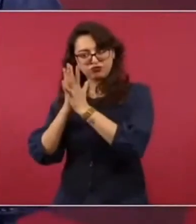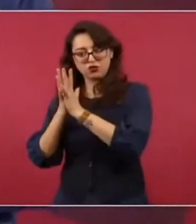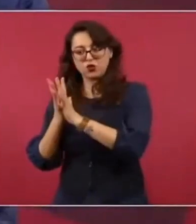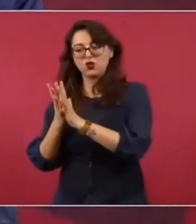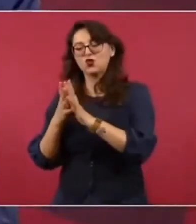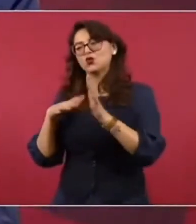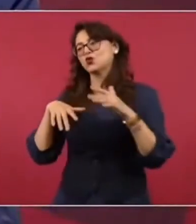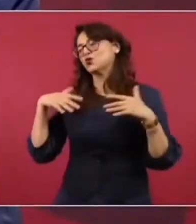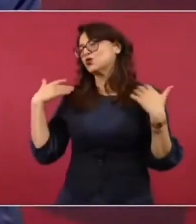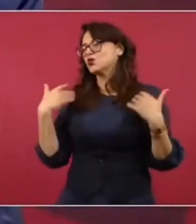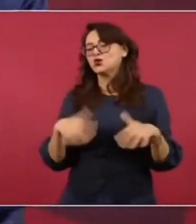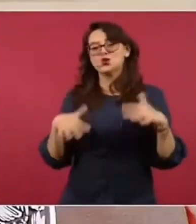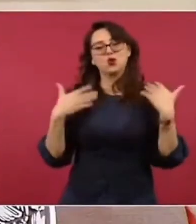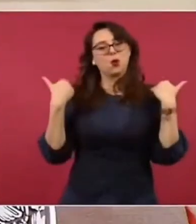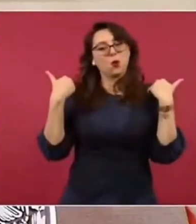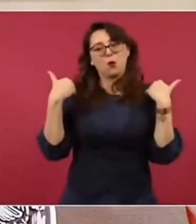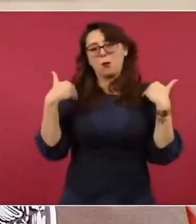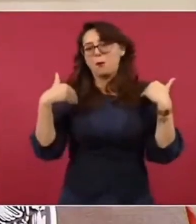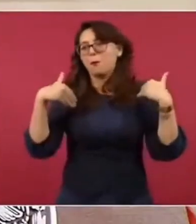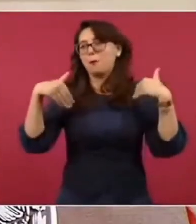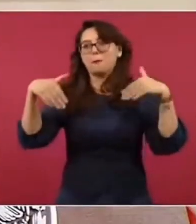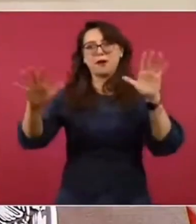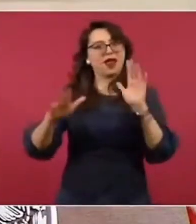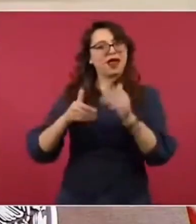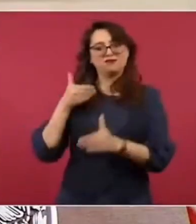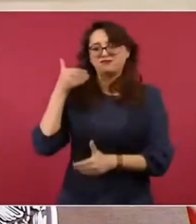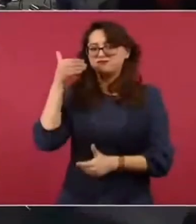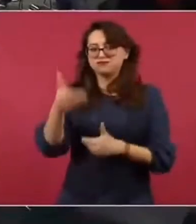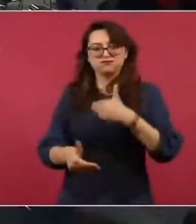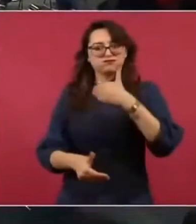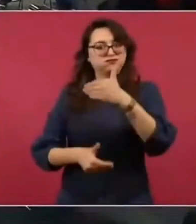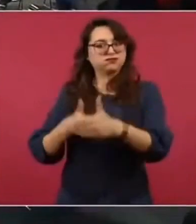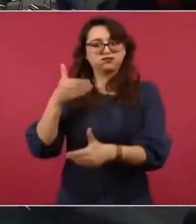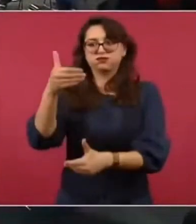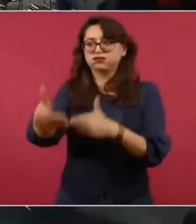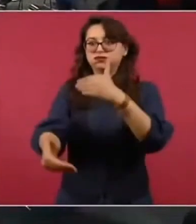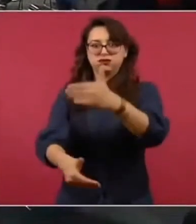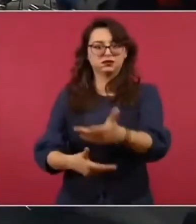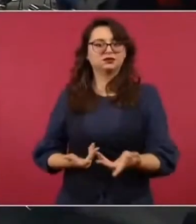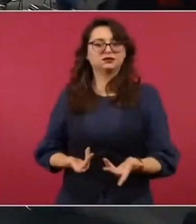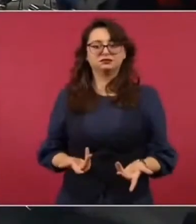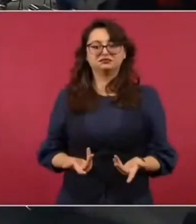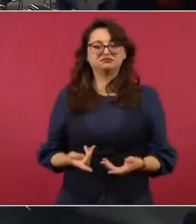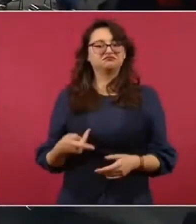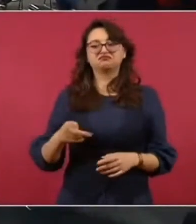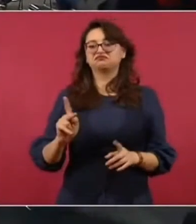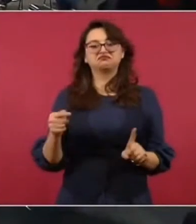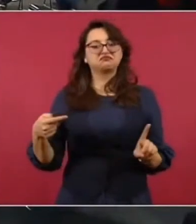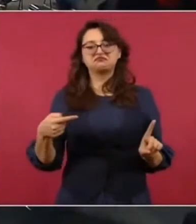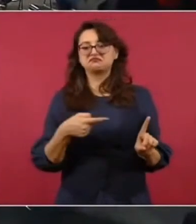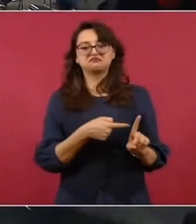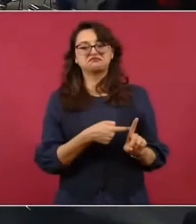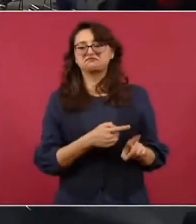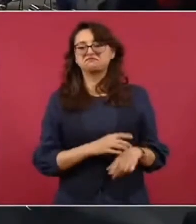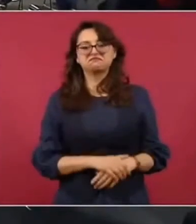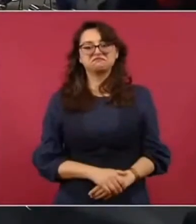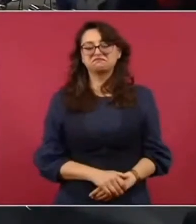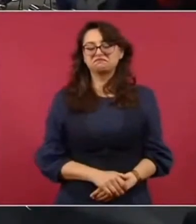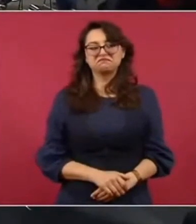de progreso con justicia. Pero a ver si encuentran eso. Es una